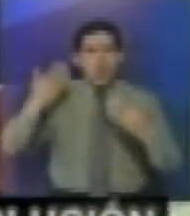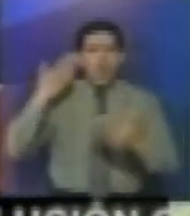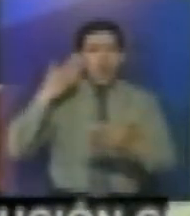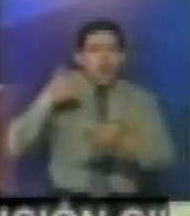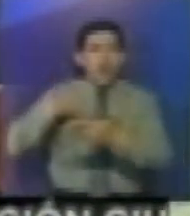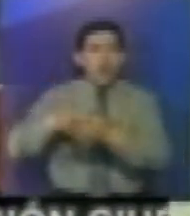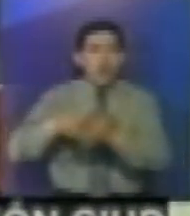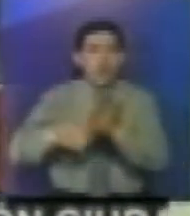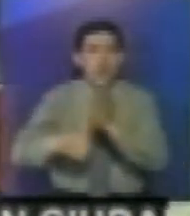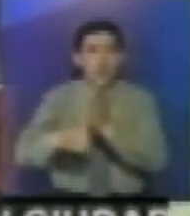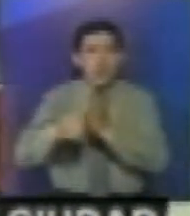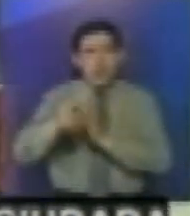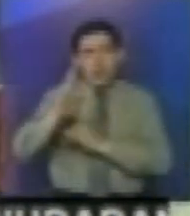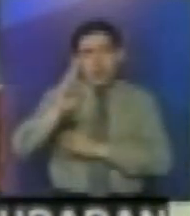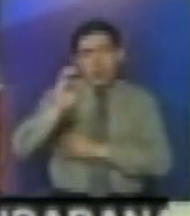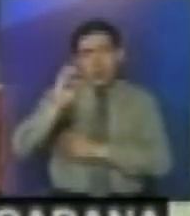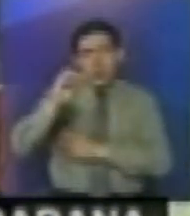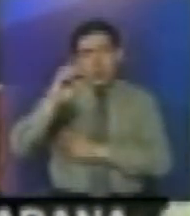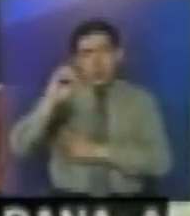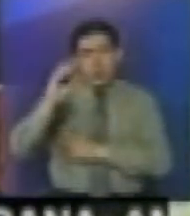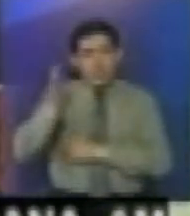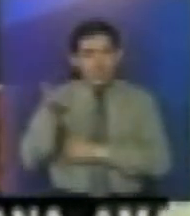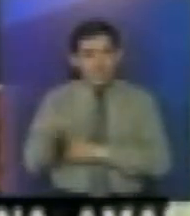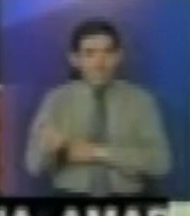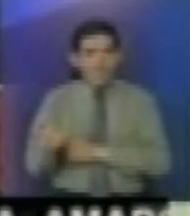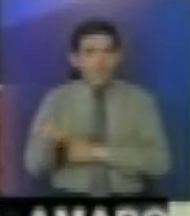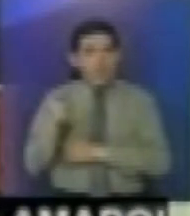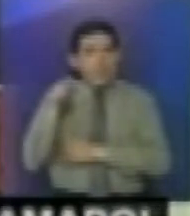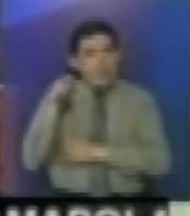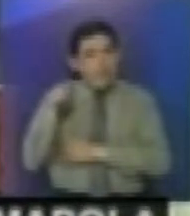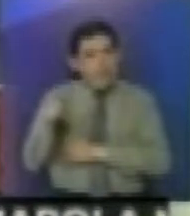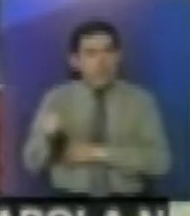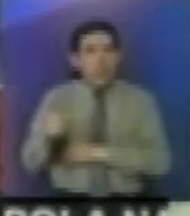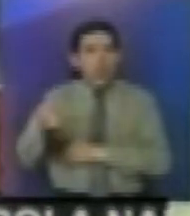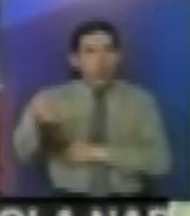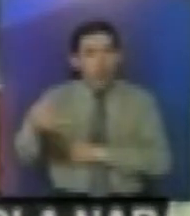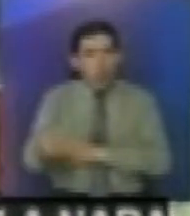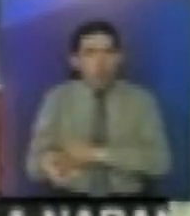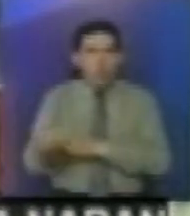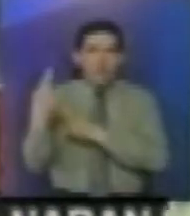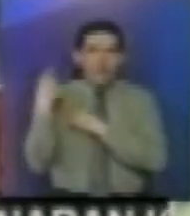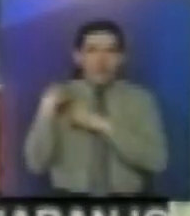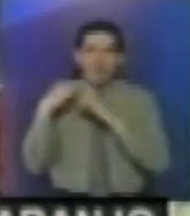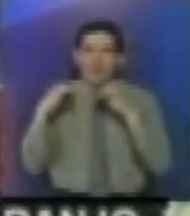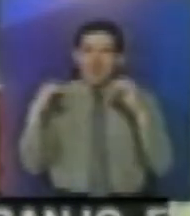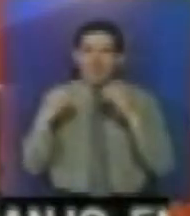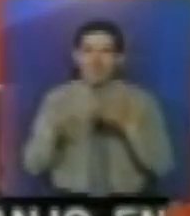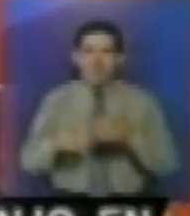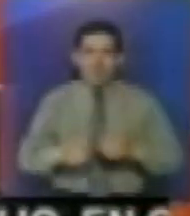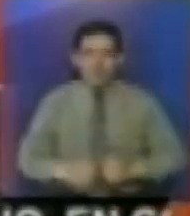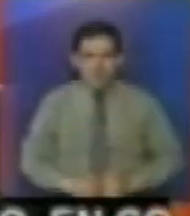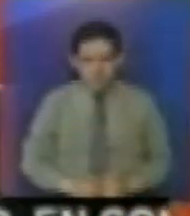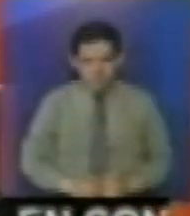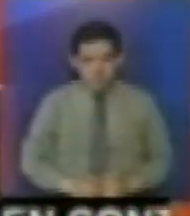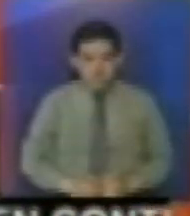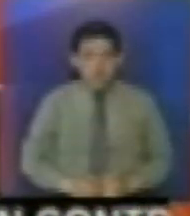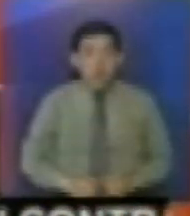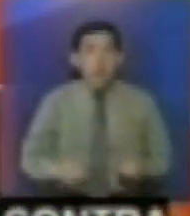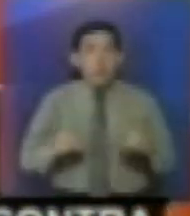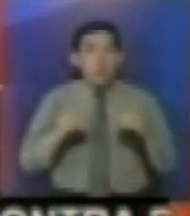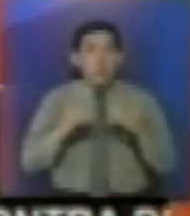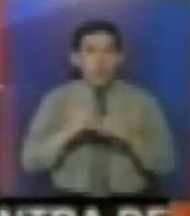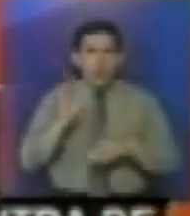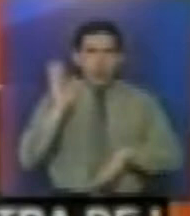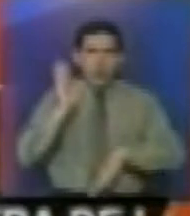la ministra de Gobierno María Paula Romo, por supuesto incumplimiento de funciones. Entre algunas de